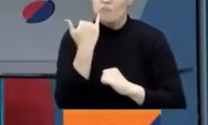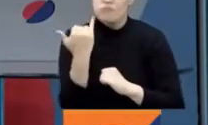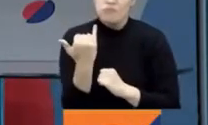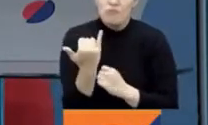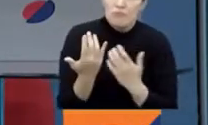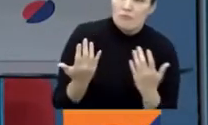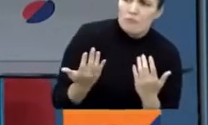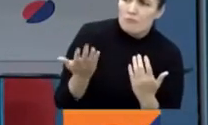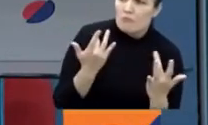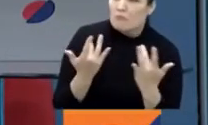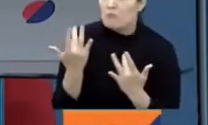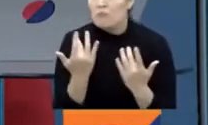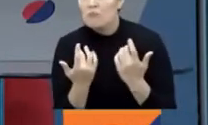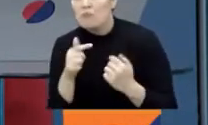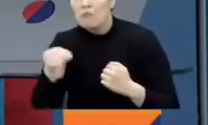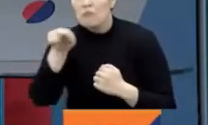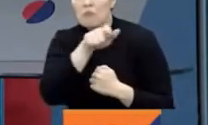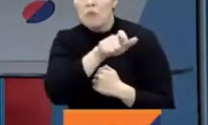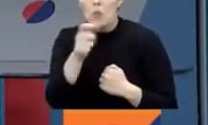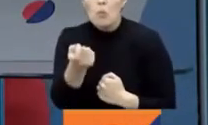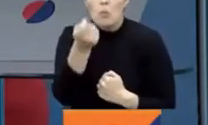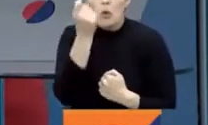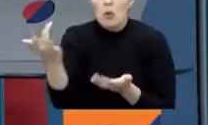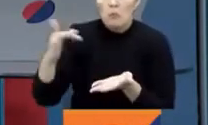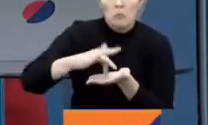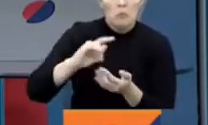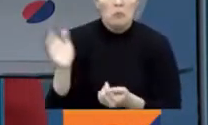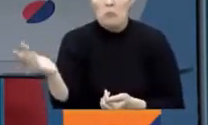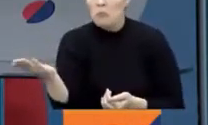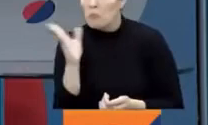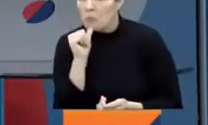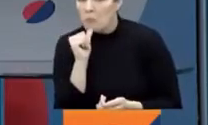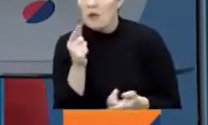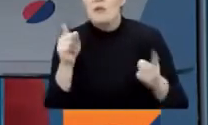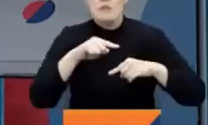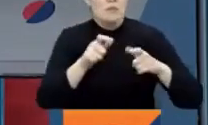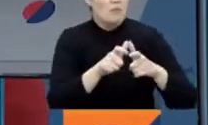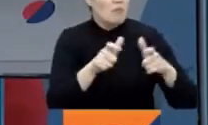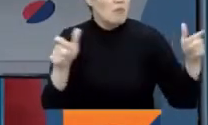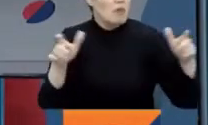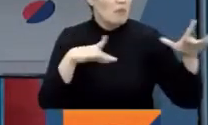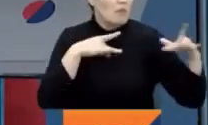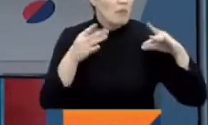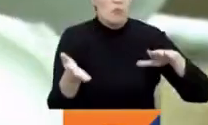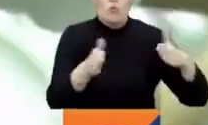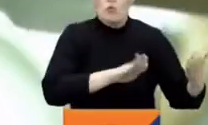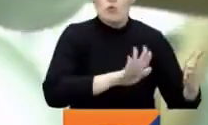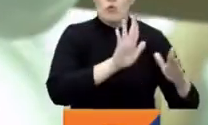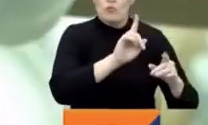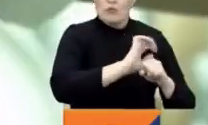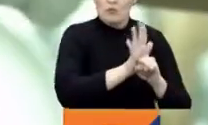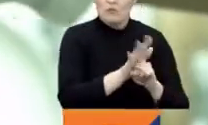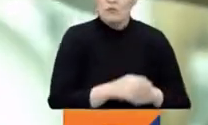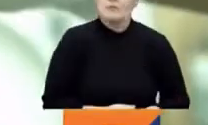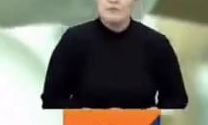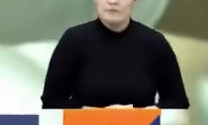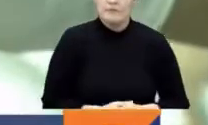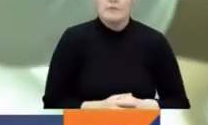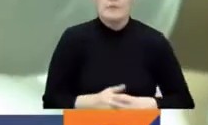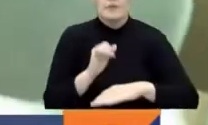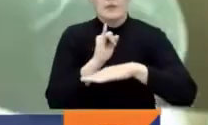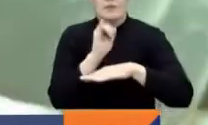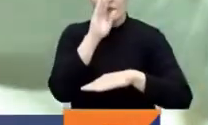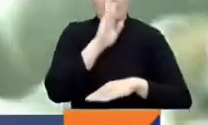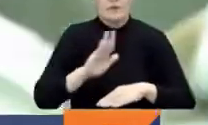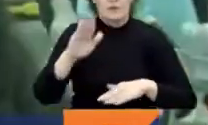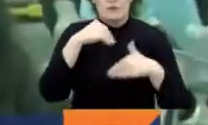de personas a los puntos de vacunación y también al aumento de contagios y muertes por el virus. El Instituto Nacional de Salud